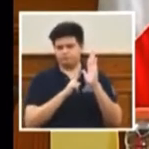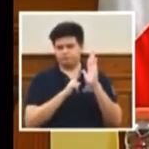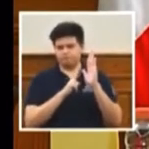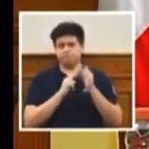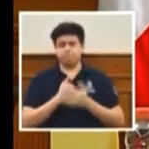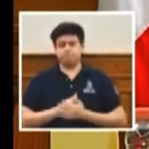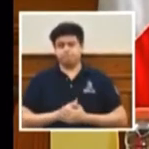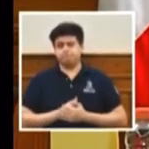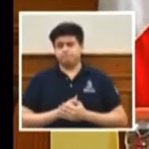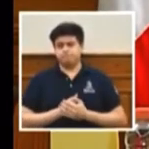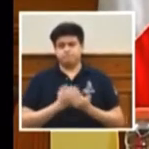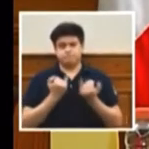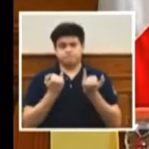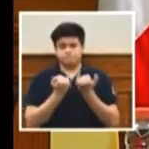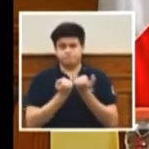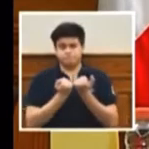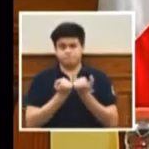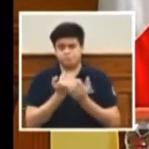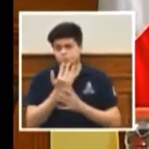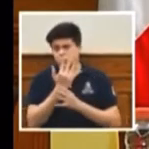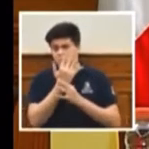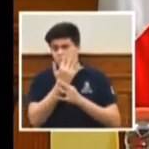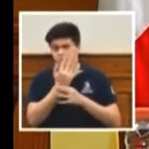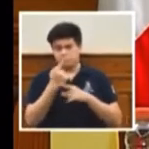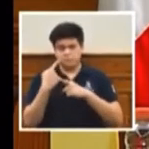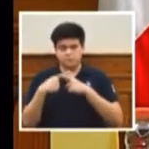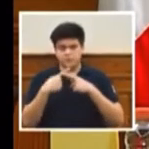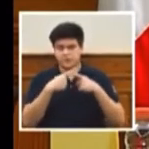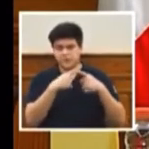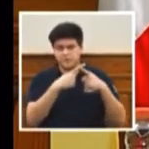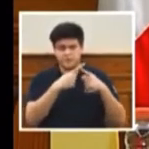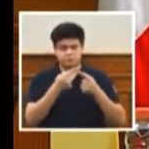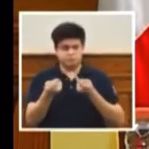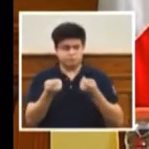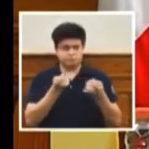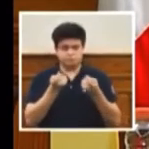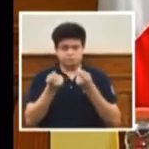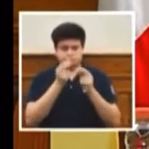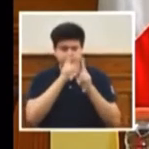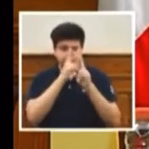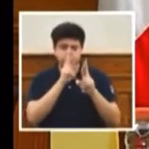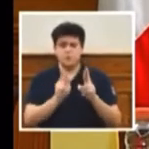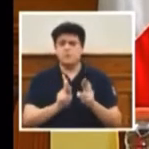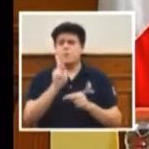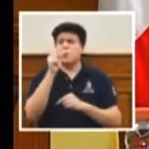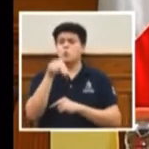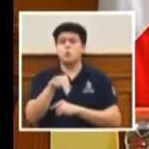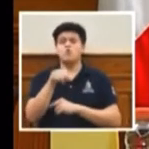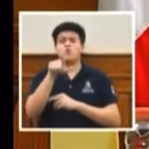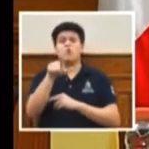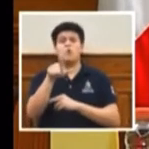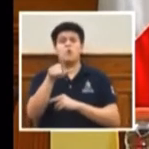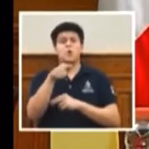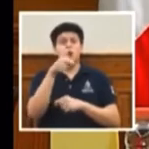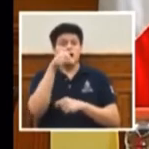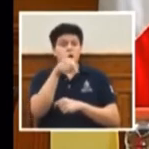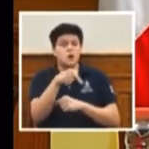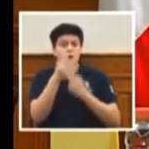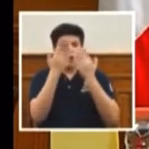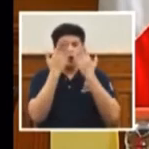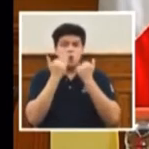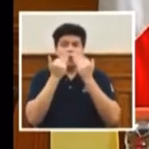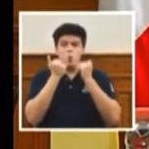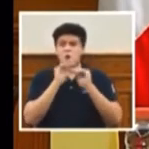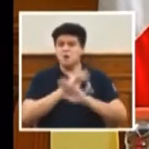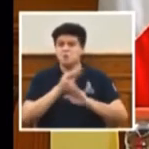las disposiciones de otras dependencias pero rebelión no tendrá ninguna restricción